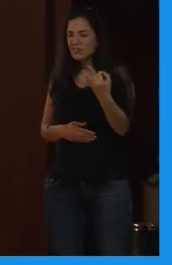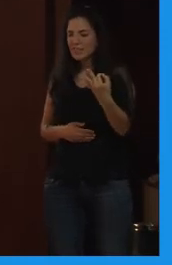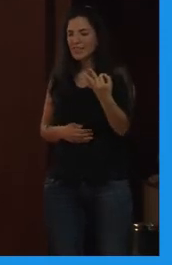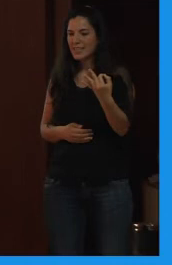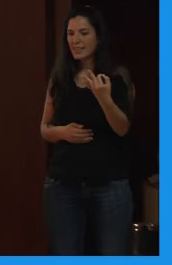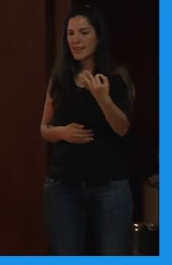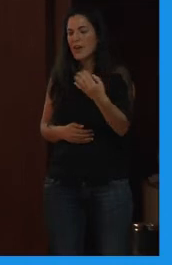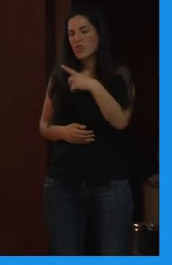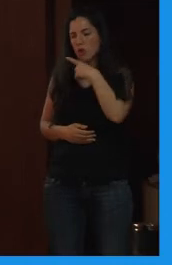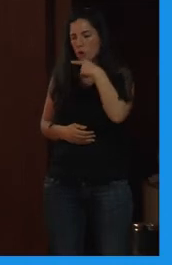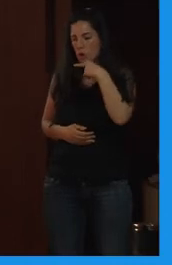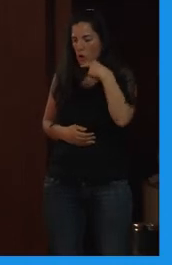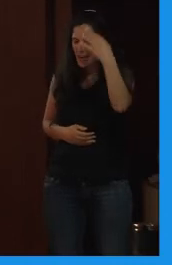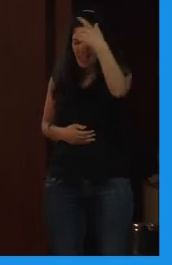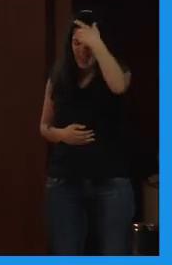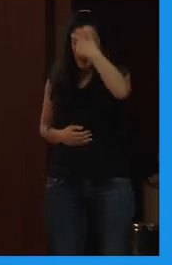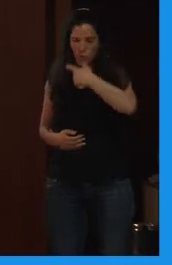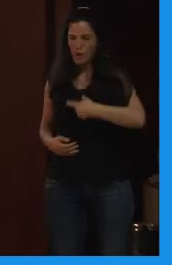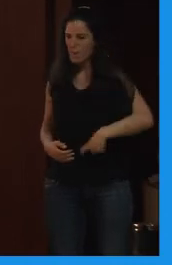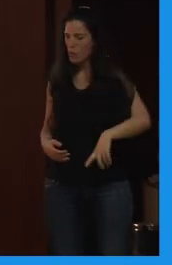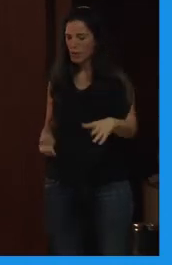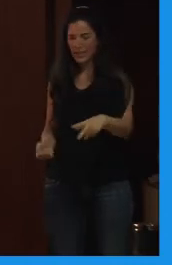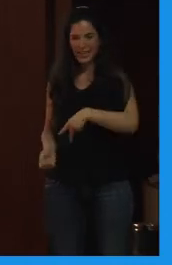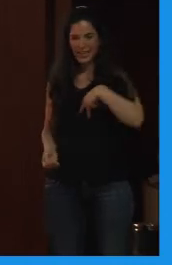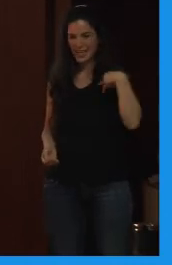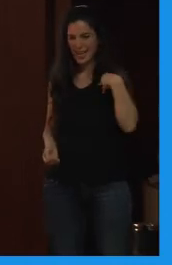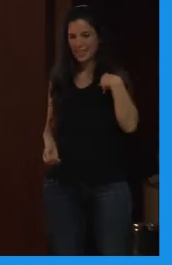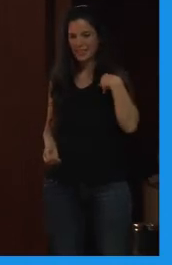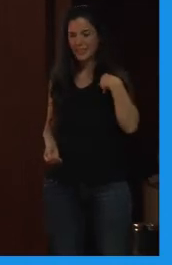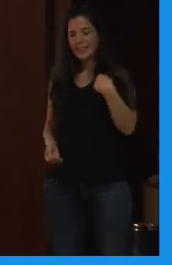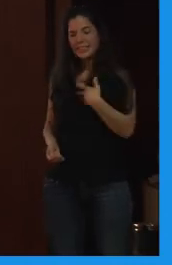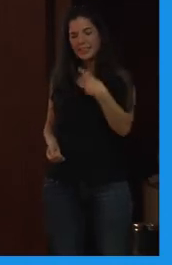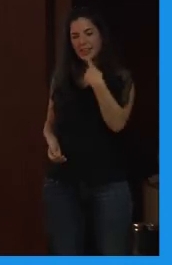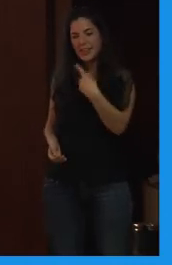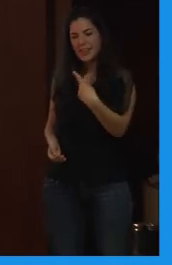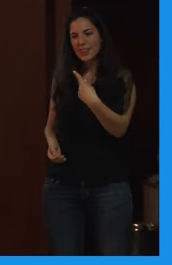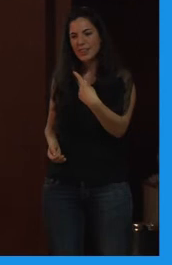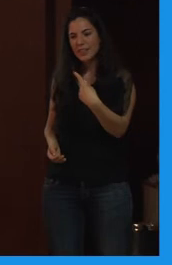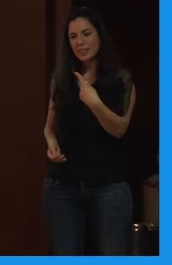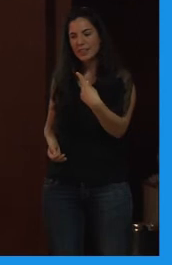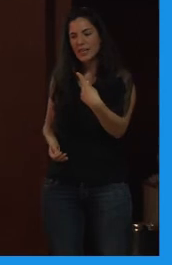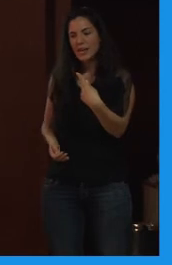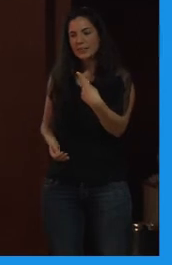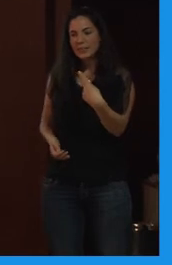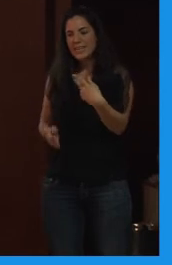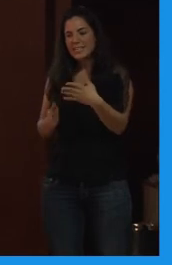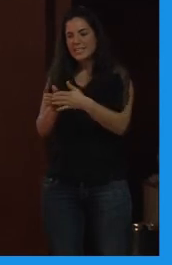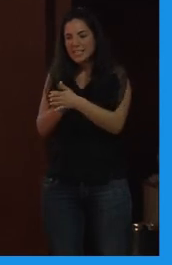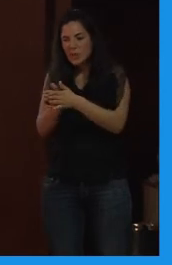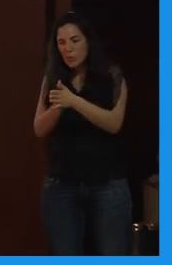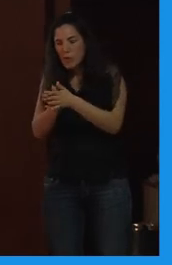e hiperalgesia alodinia. Alodinia, ¿qué quiere decir? Un dolor precipitado por estímulos no dolorosos en unos puntos